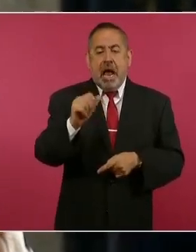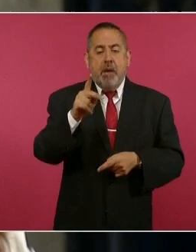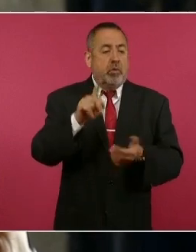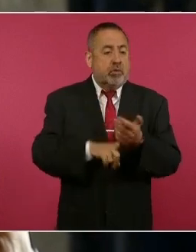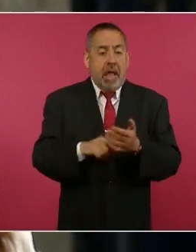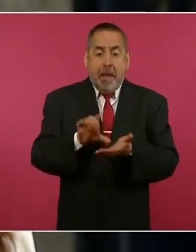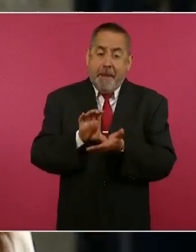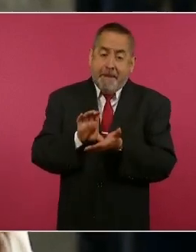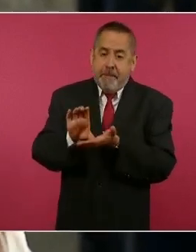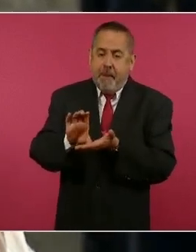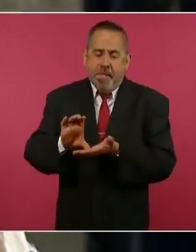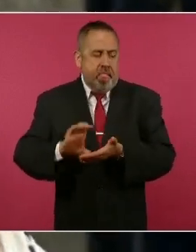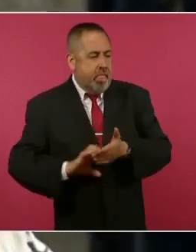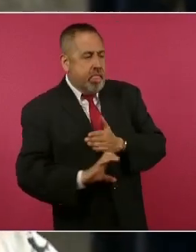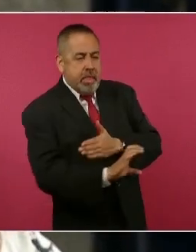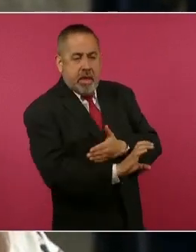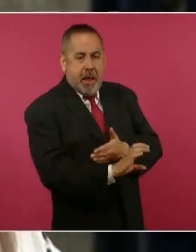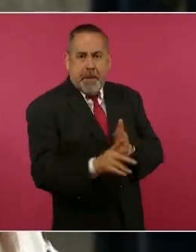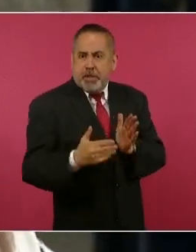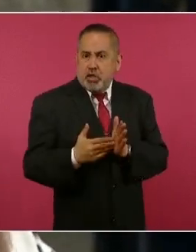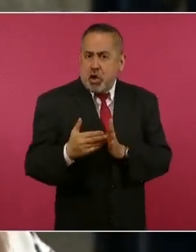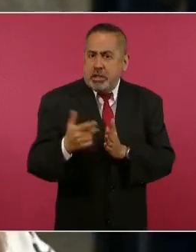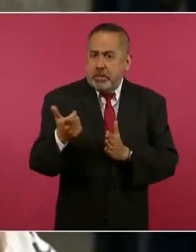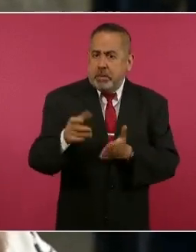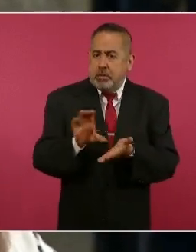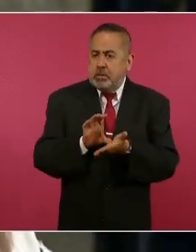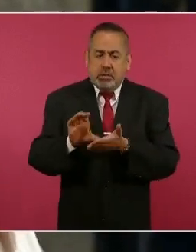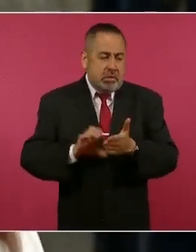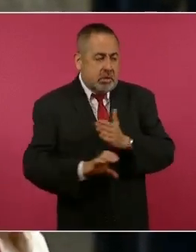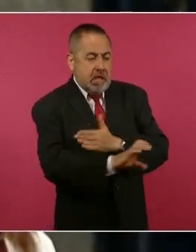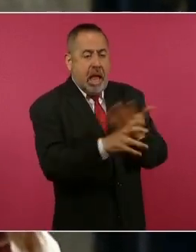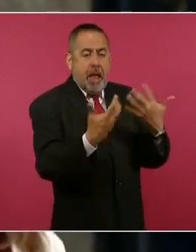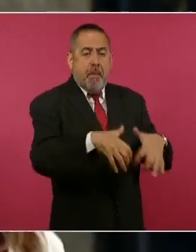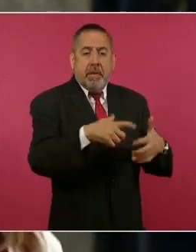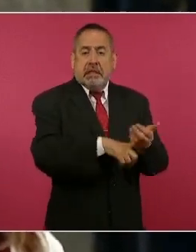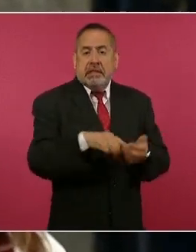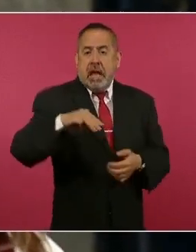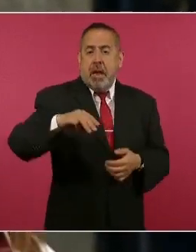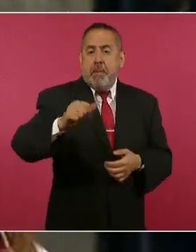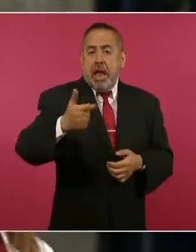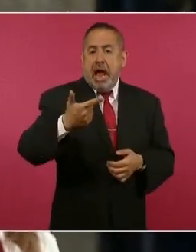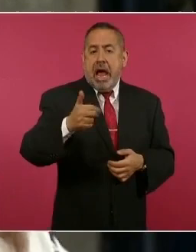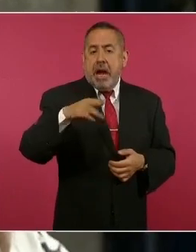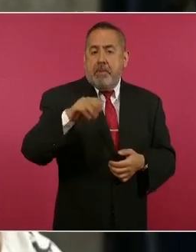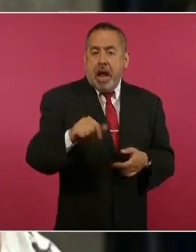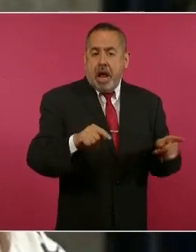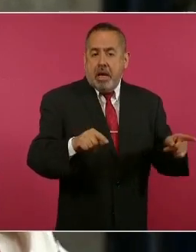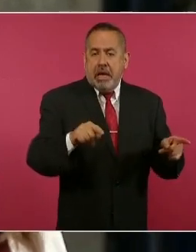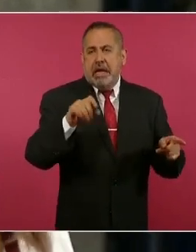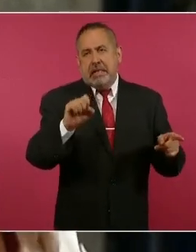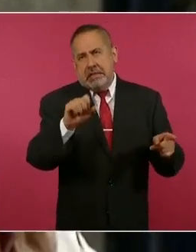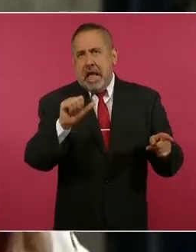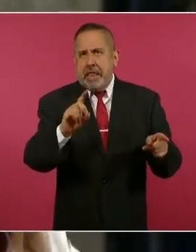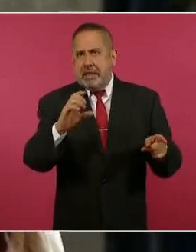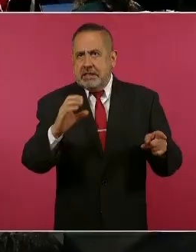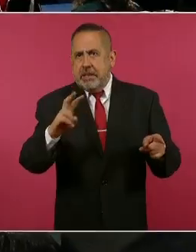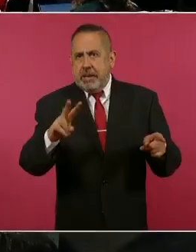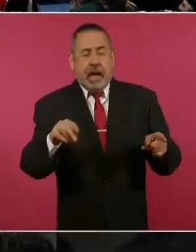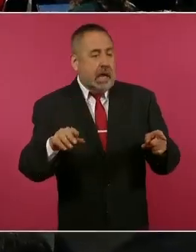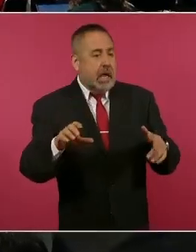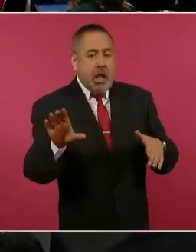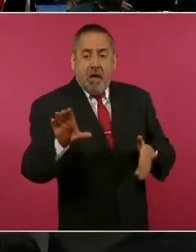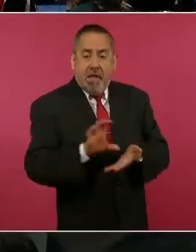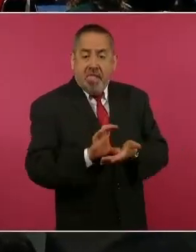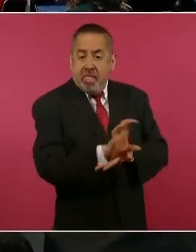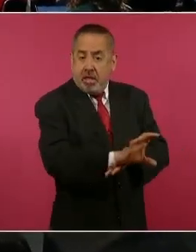desvíos de miles de millones de pesos con las empresas Majarba Servicios Inmobiliarios SADCB.